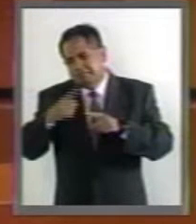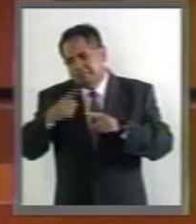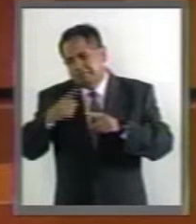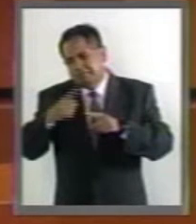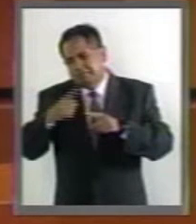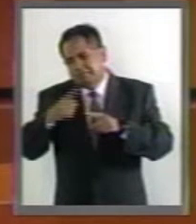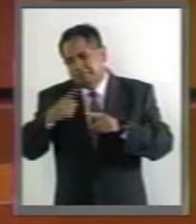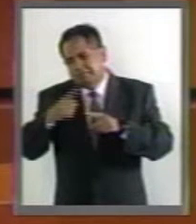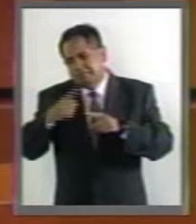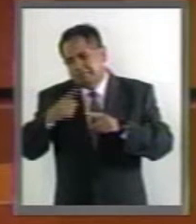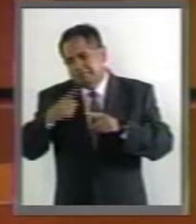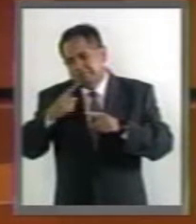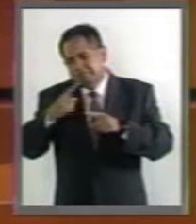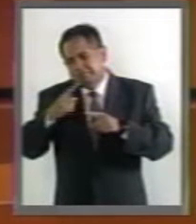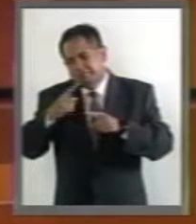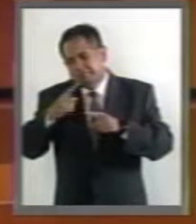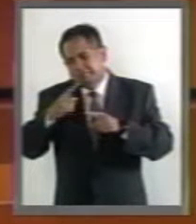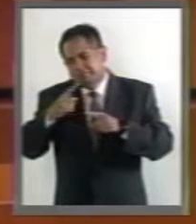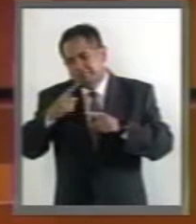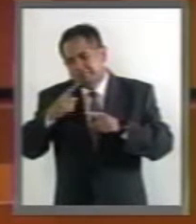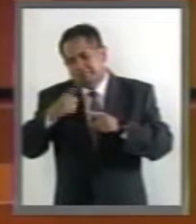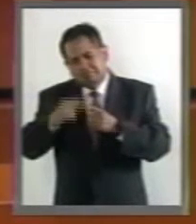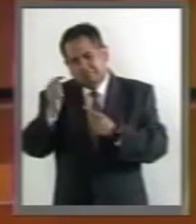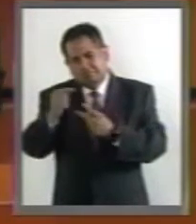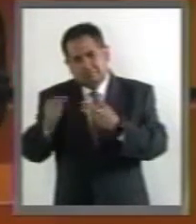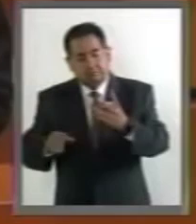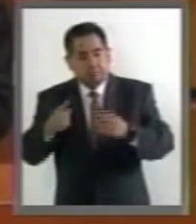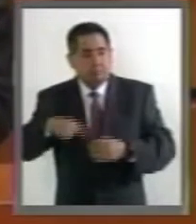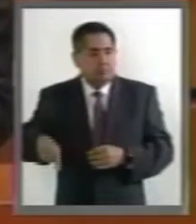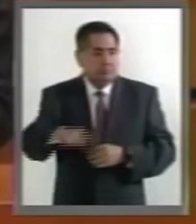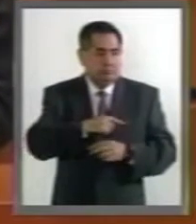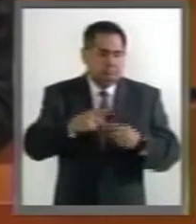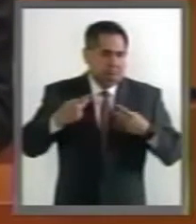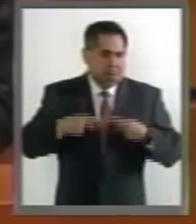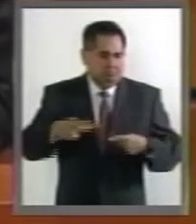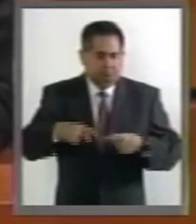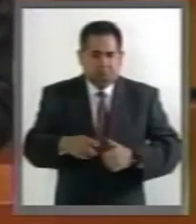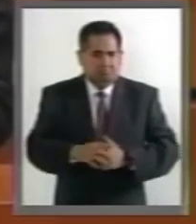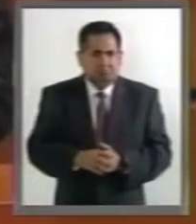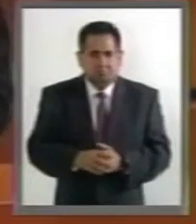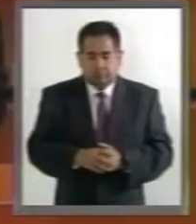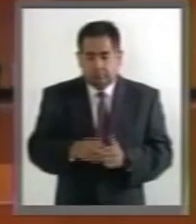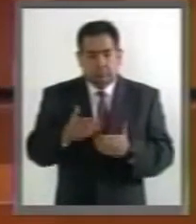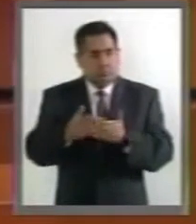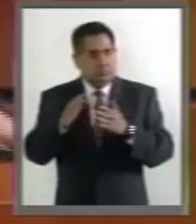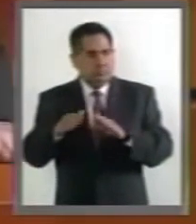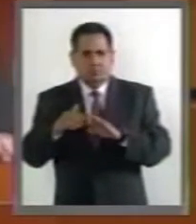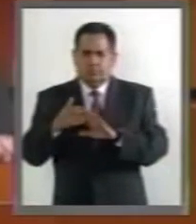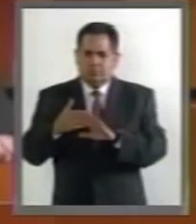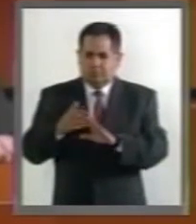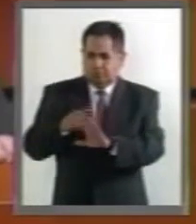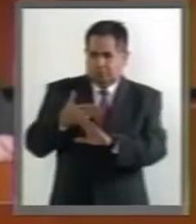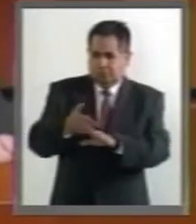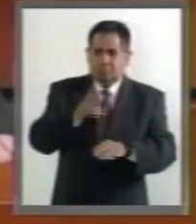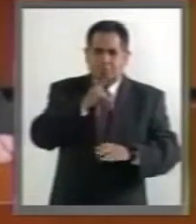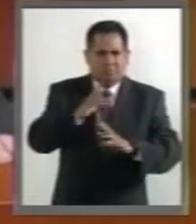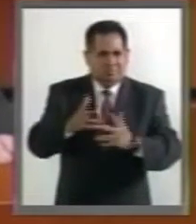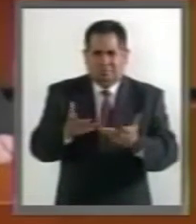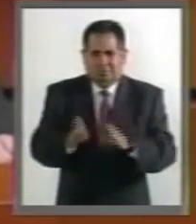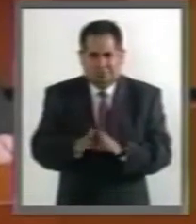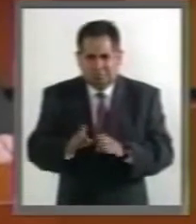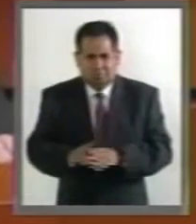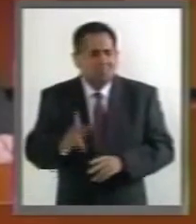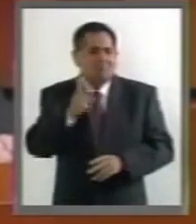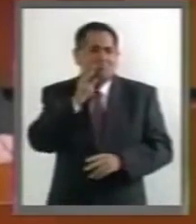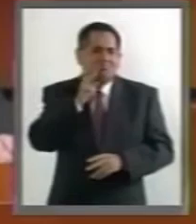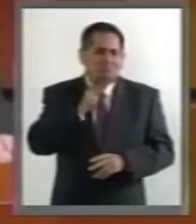han sido denunciadas en diversos momentos por los ciudadanos en contra de la ahora empresa productiva del Estado,